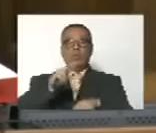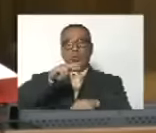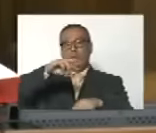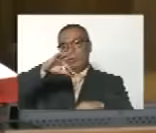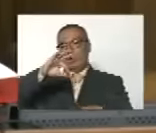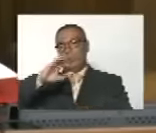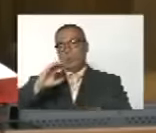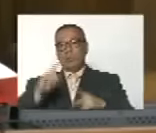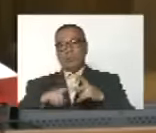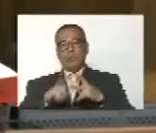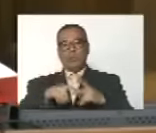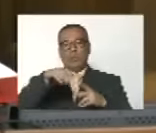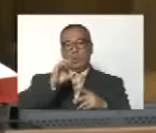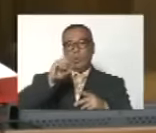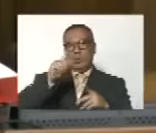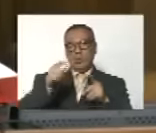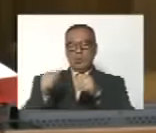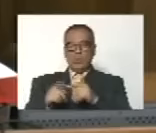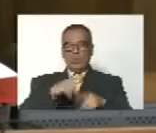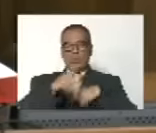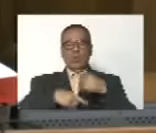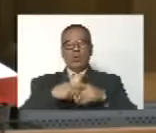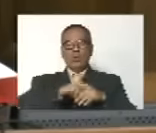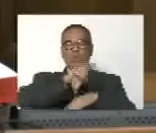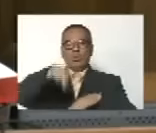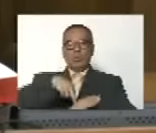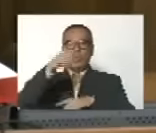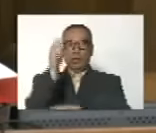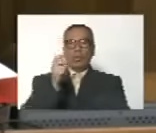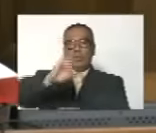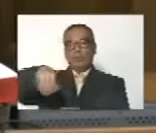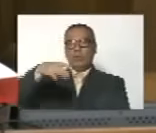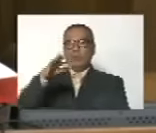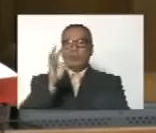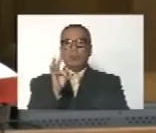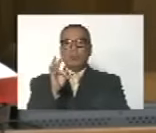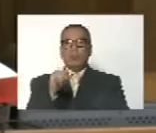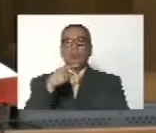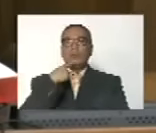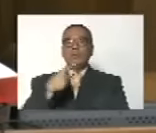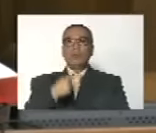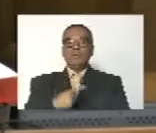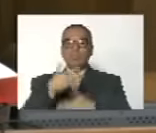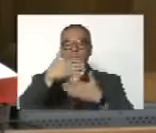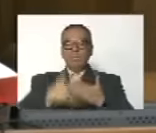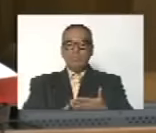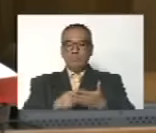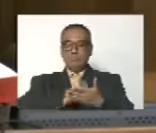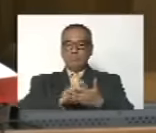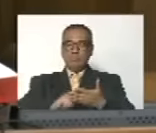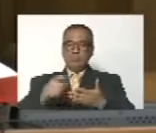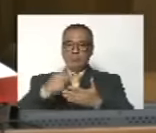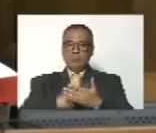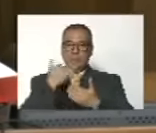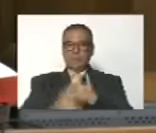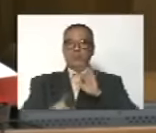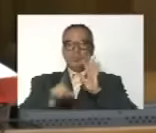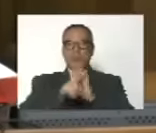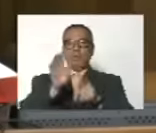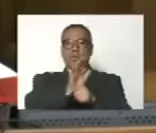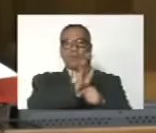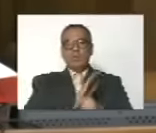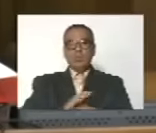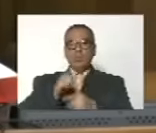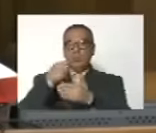Crespo, y de Economía, Finanzas y Desarrollo Nacional, diputado Jesús Faría, mediante la cual remitieron el informe del proyecto de ley de protección